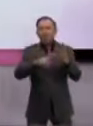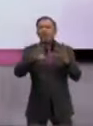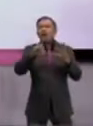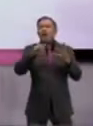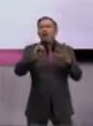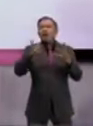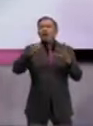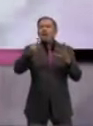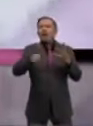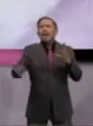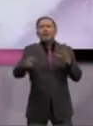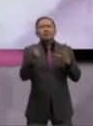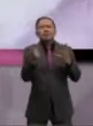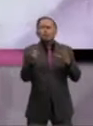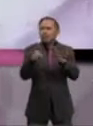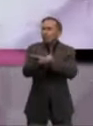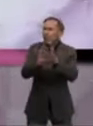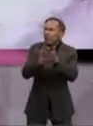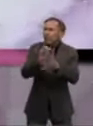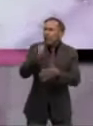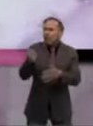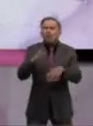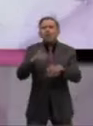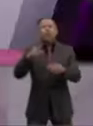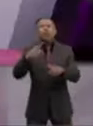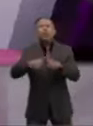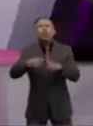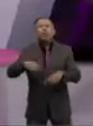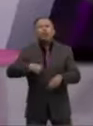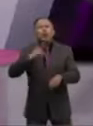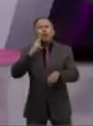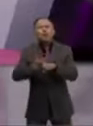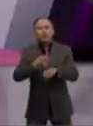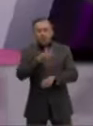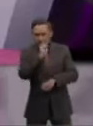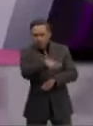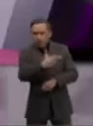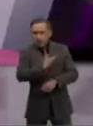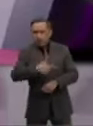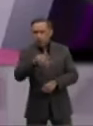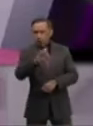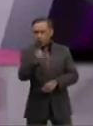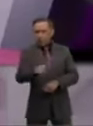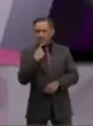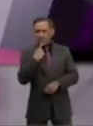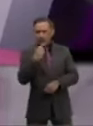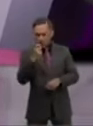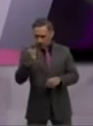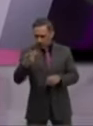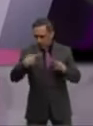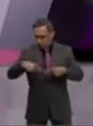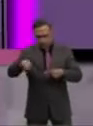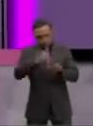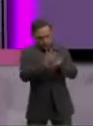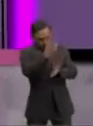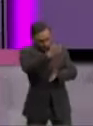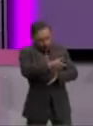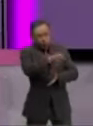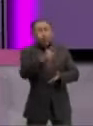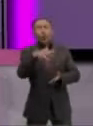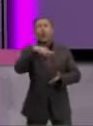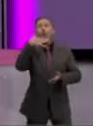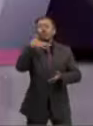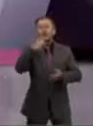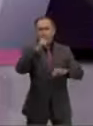por culpa del señor López, porque para eso le paga la ciudadanía. Le paga para que resuelva la corrupción, no para que se esté